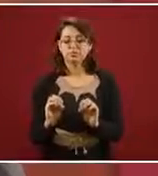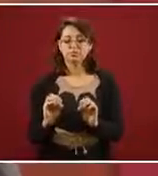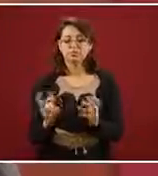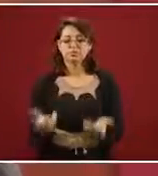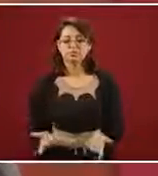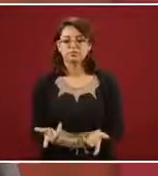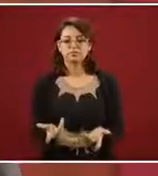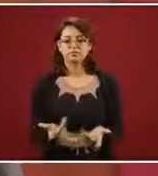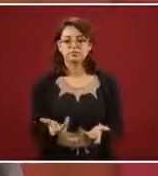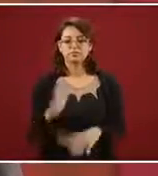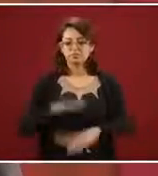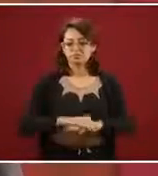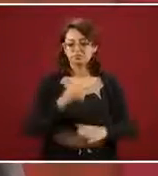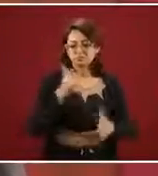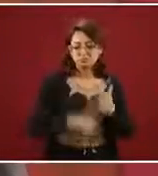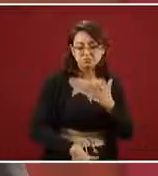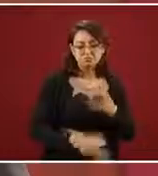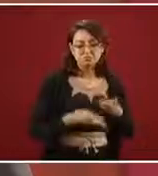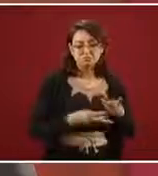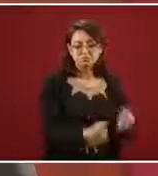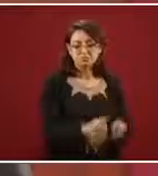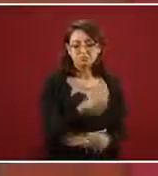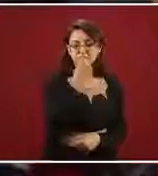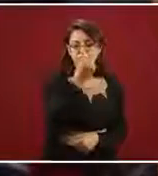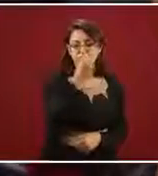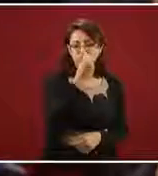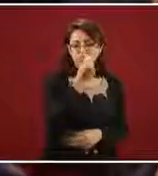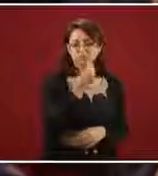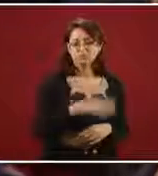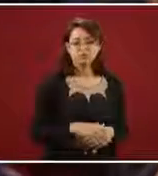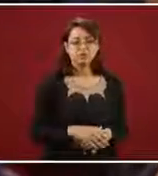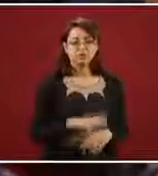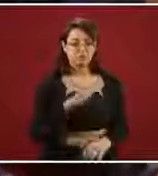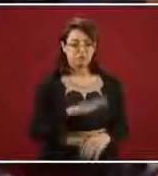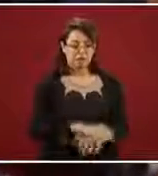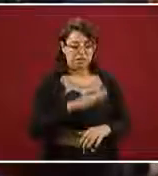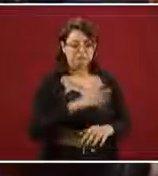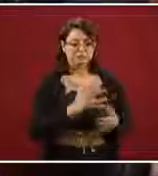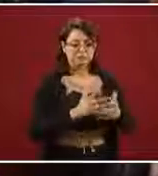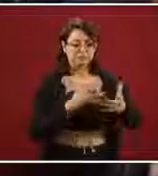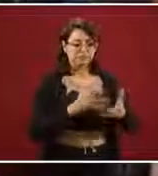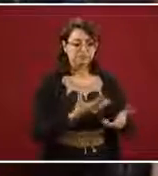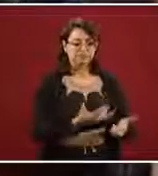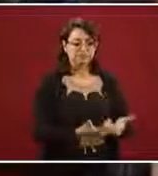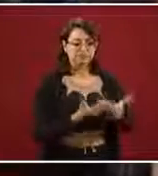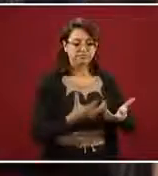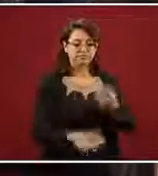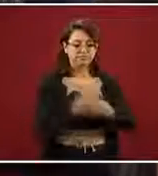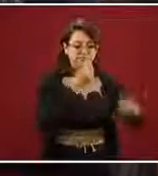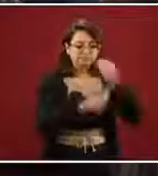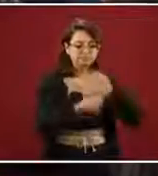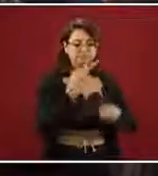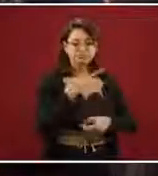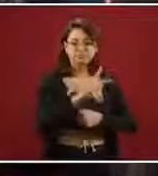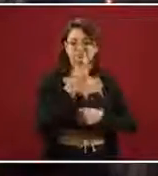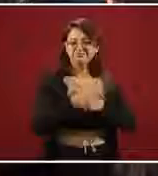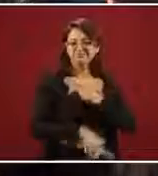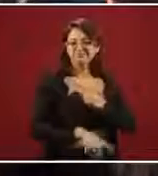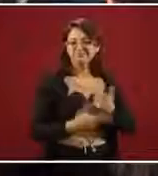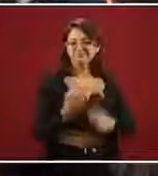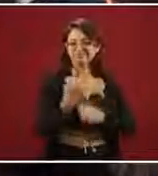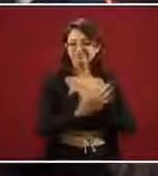menos nutritivo, o sea, más abundancia, pero menos proteínas. Pero